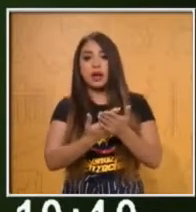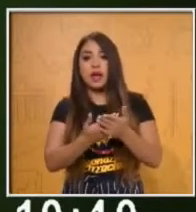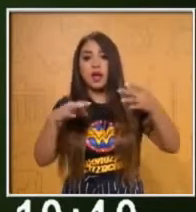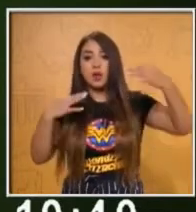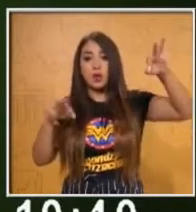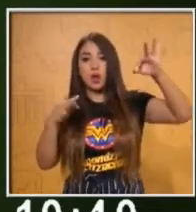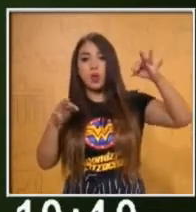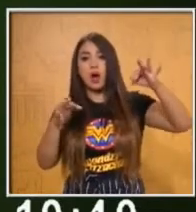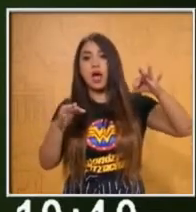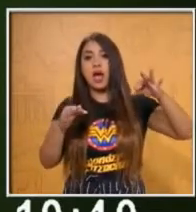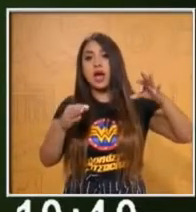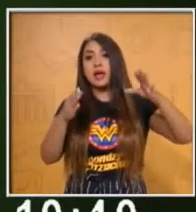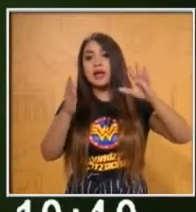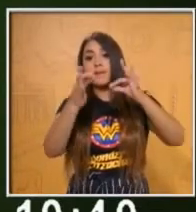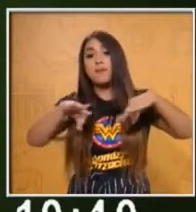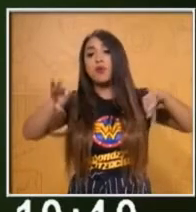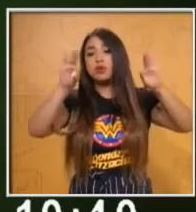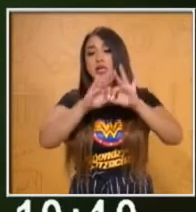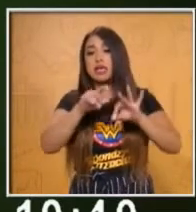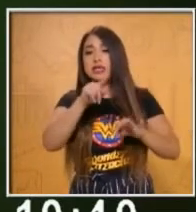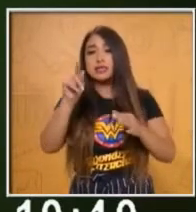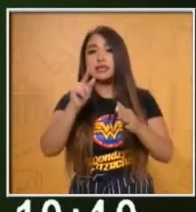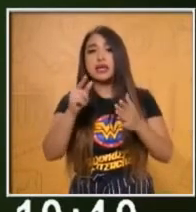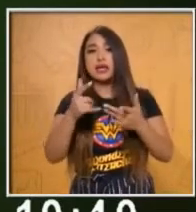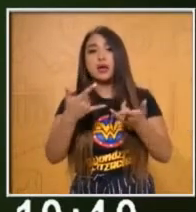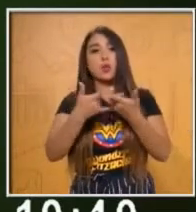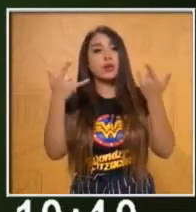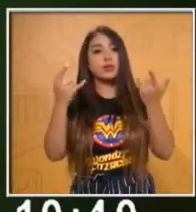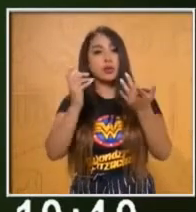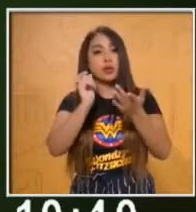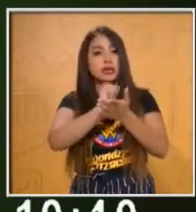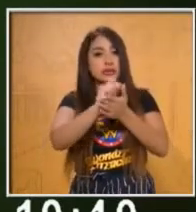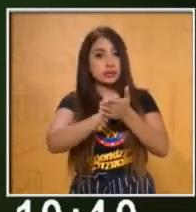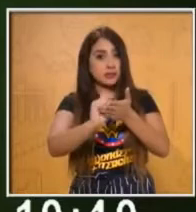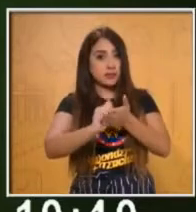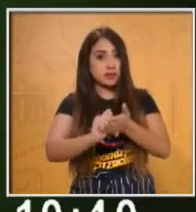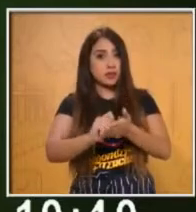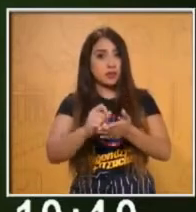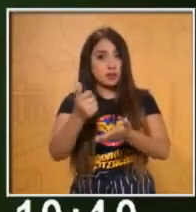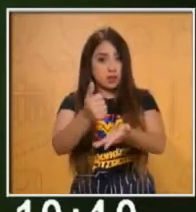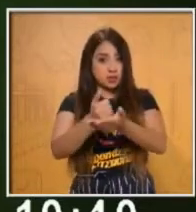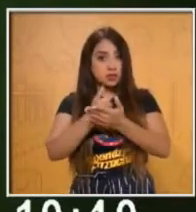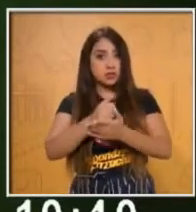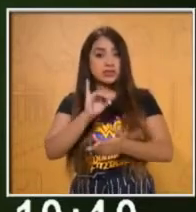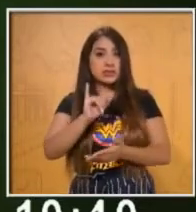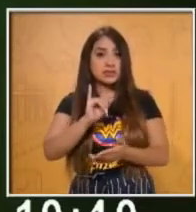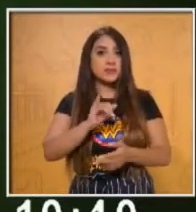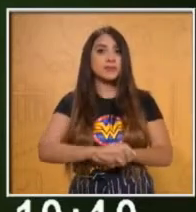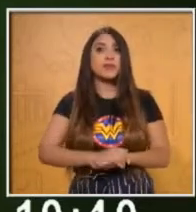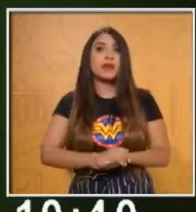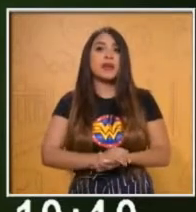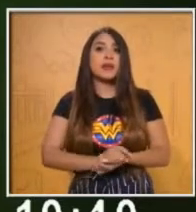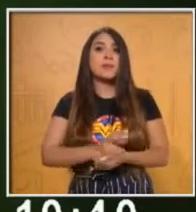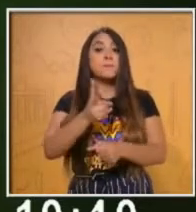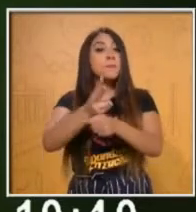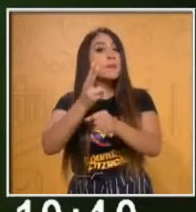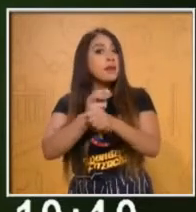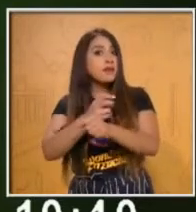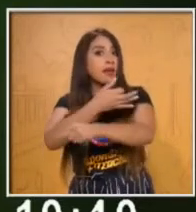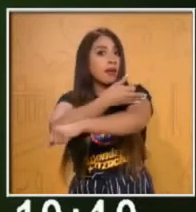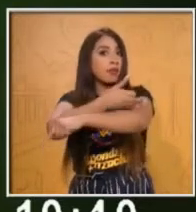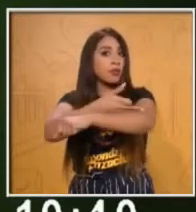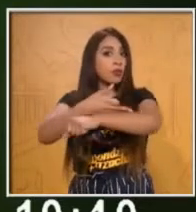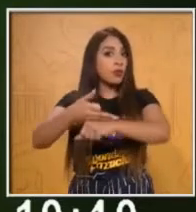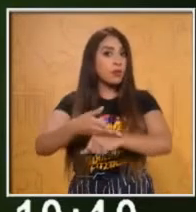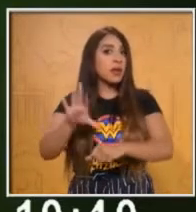más importantes del cuento que escribieron. ¿Nos puede ayudar con el número 2, maestra Blandi? Claro que sí. Invita a tu familia a escuchar